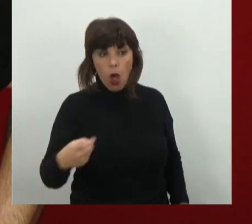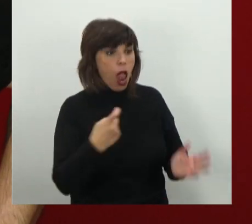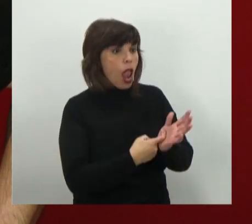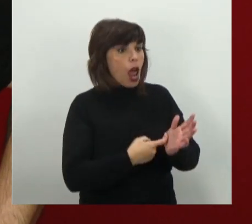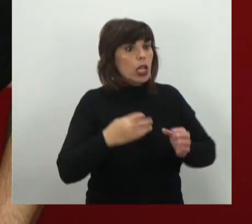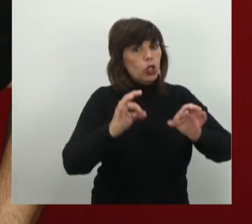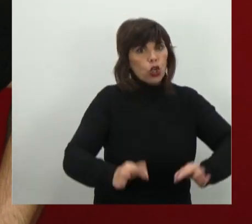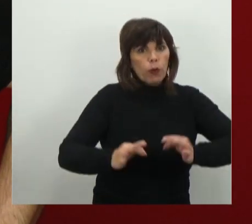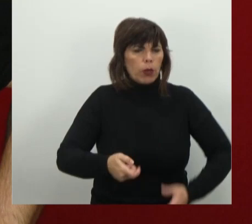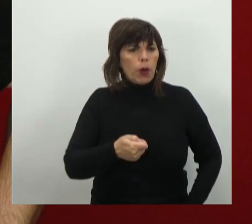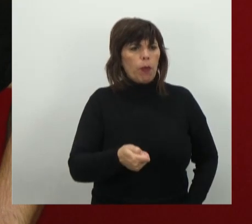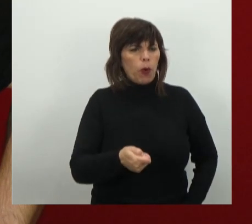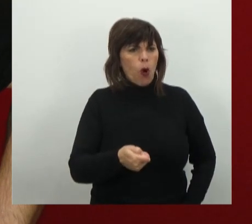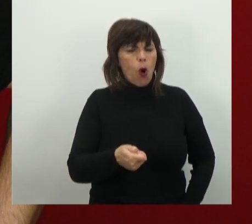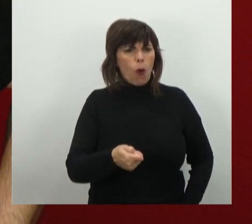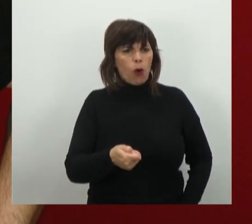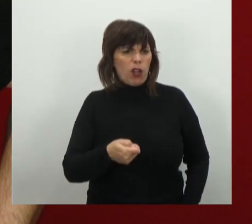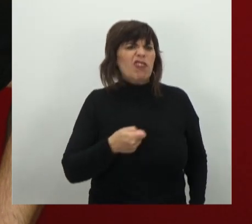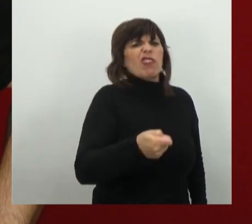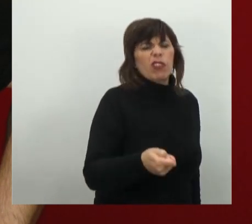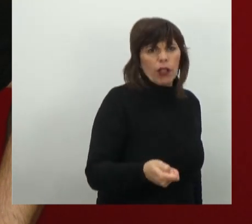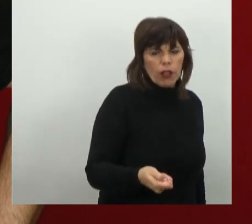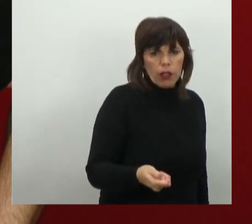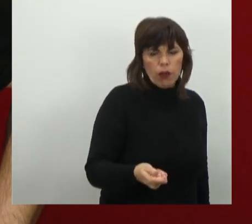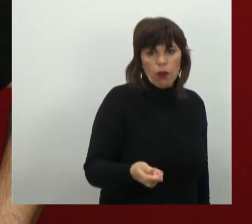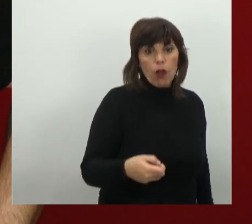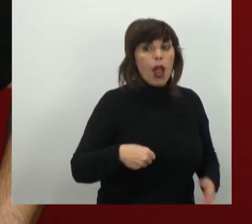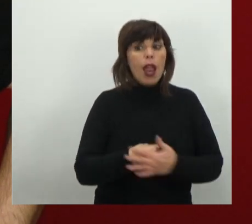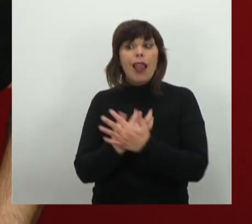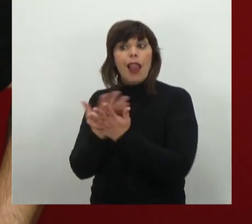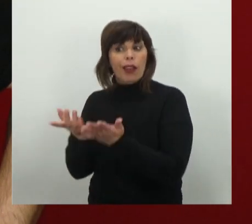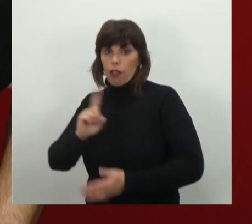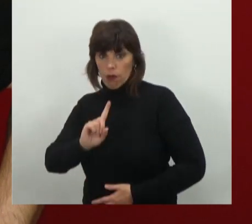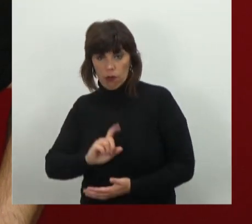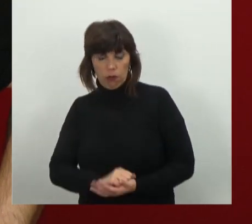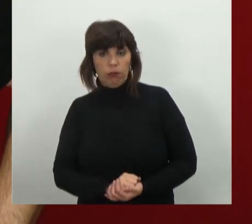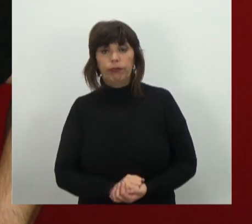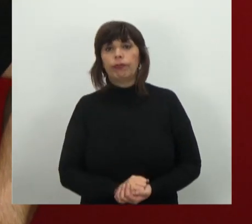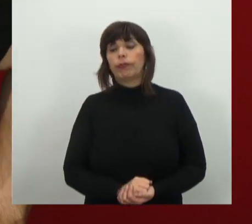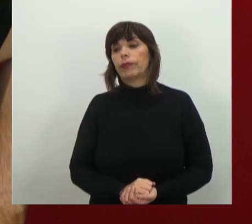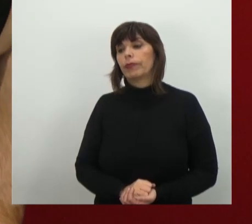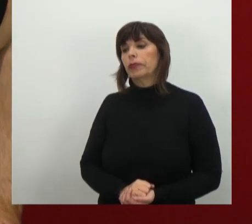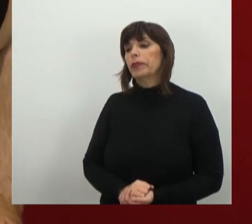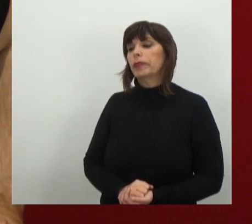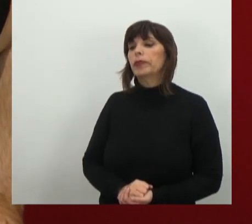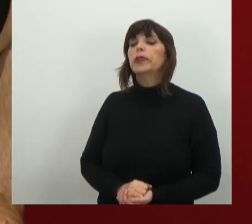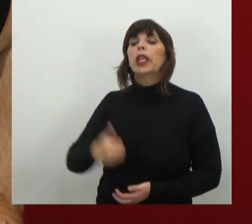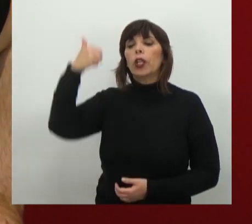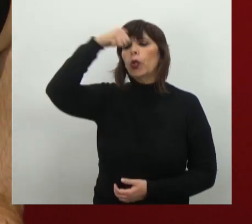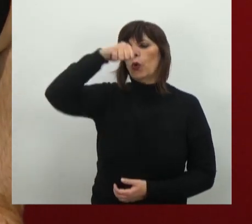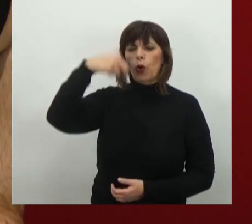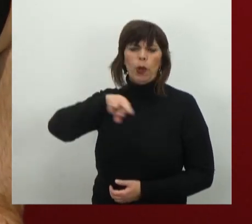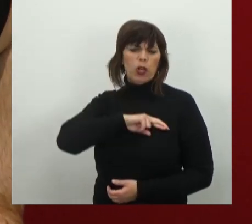tentación. Es la ley que te lleva a la tentación. Y uno de los intérpretes de la